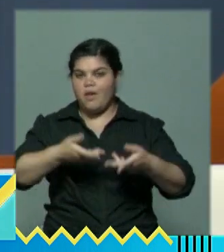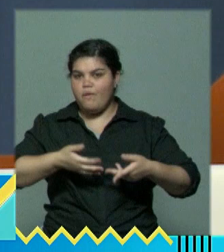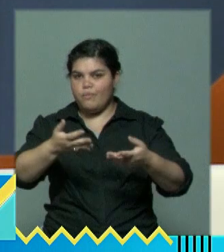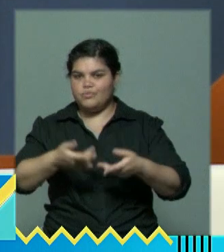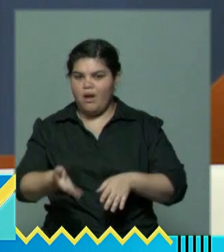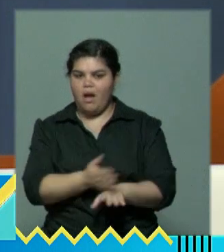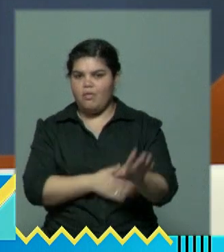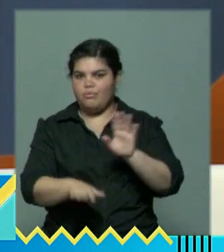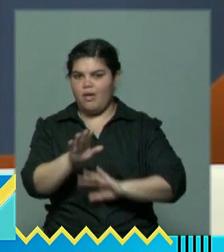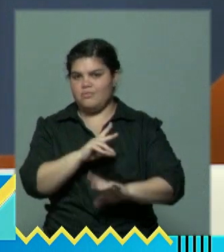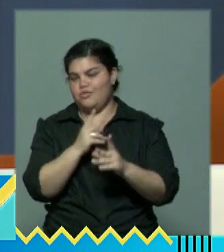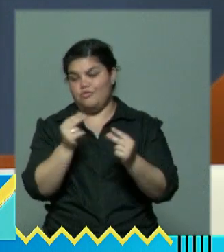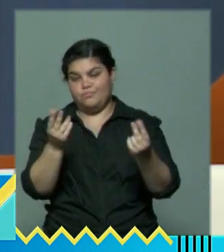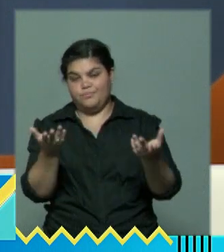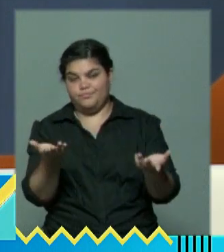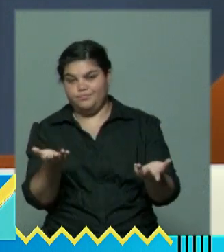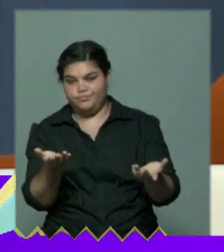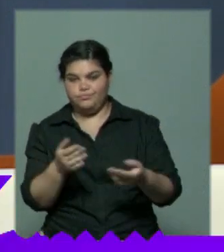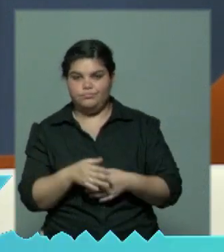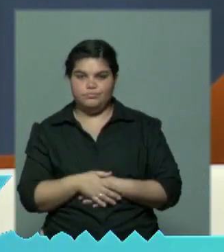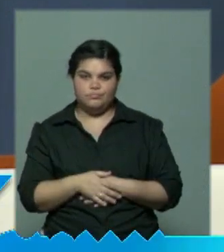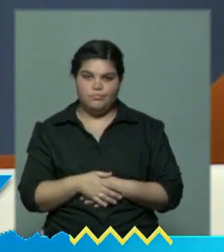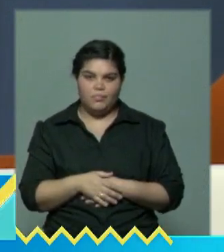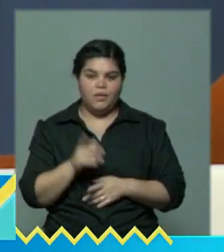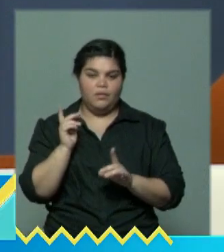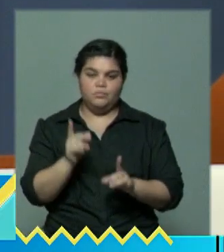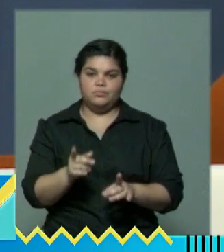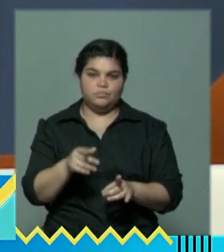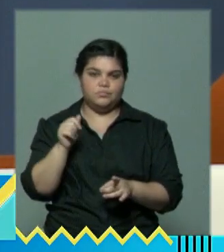hizo, pero en términos generales,